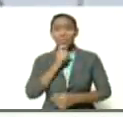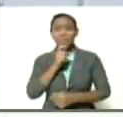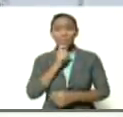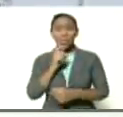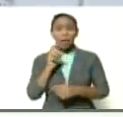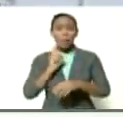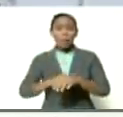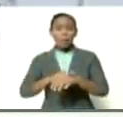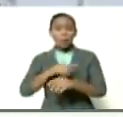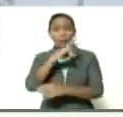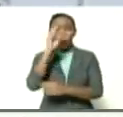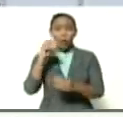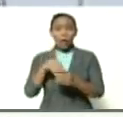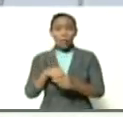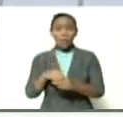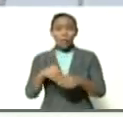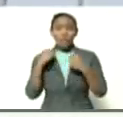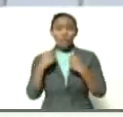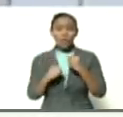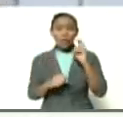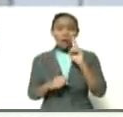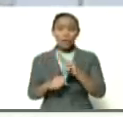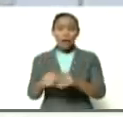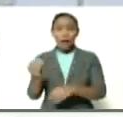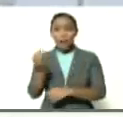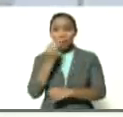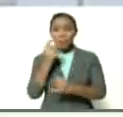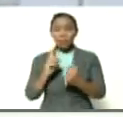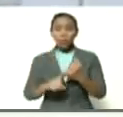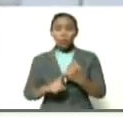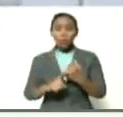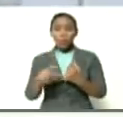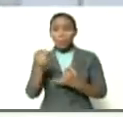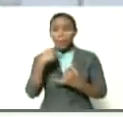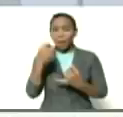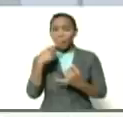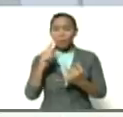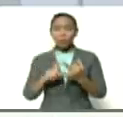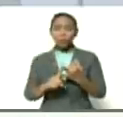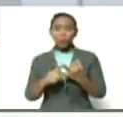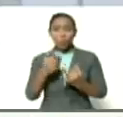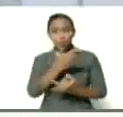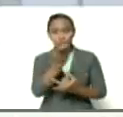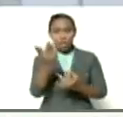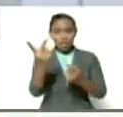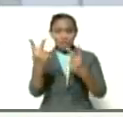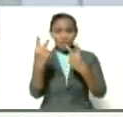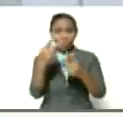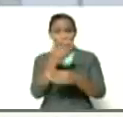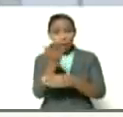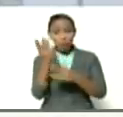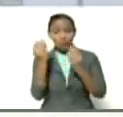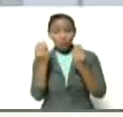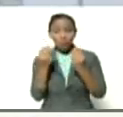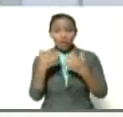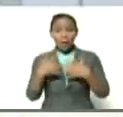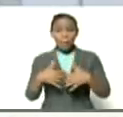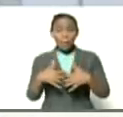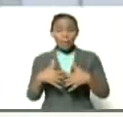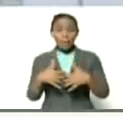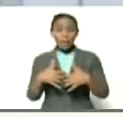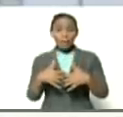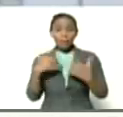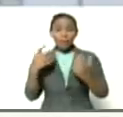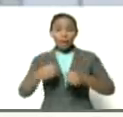de la cuarentena radical tiene que ver con alimentos y medicamentos. Bueno, ustedes están viendo por allí muchas empresas, por ejemplo,